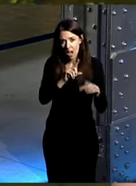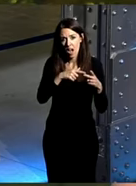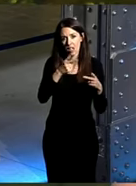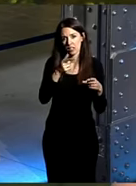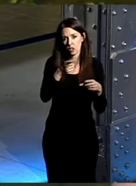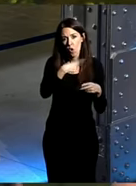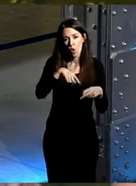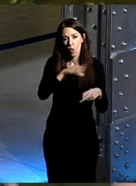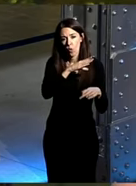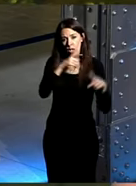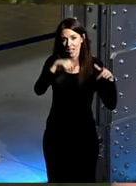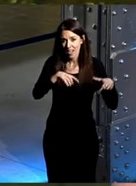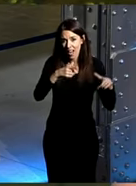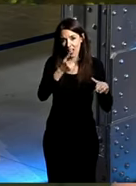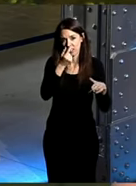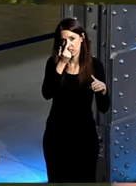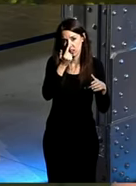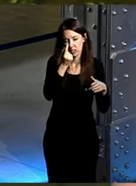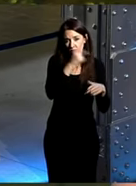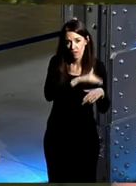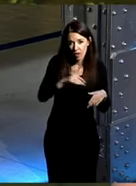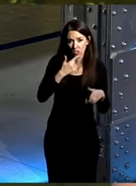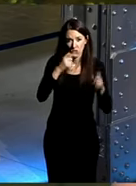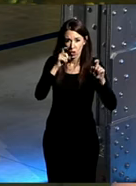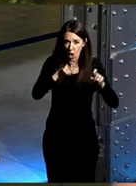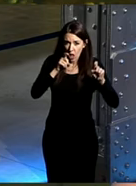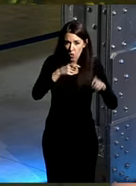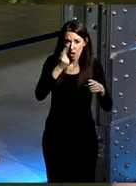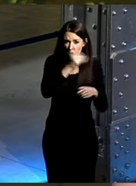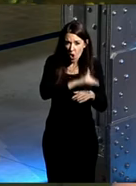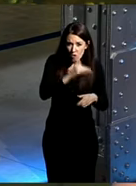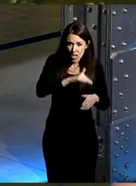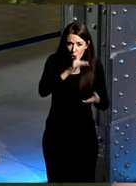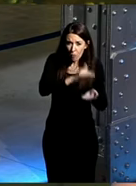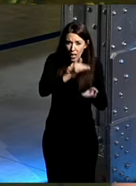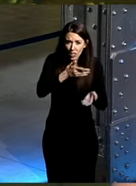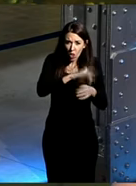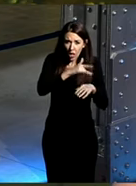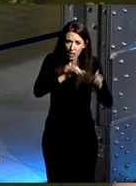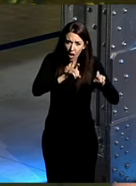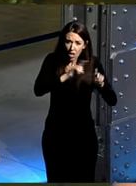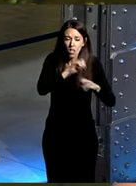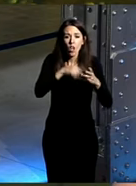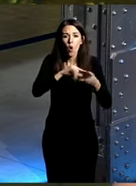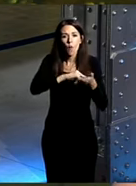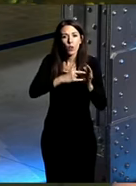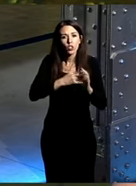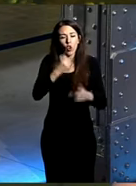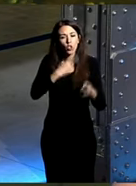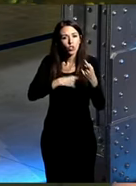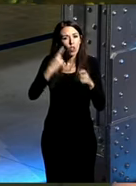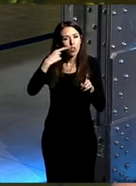se trabajan inteligencias múltiples desde pequeños en lo digital. Tenemos proyectos de consultoría para ayudar